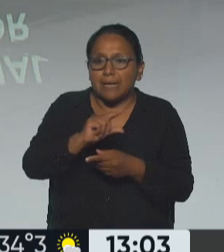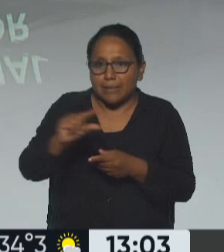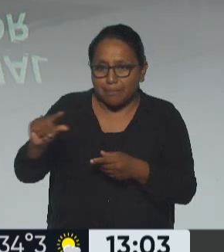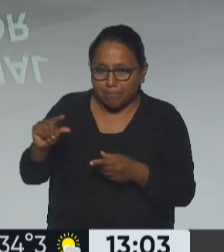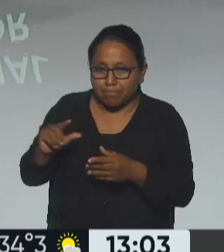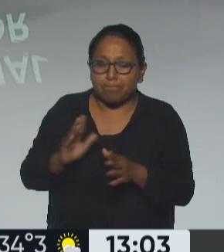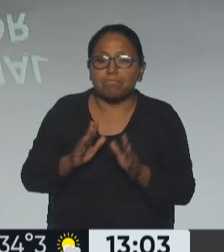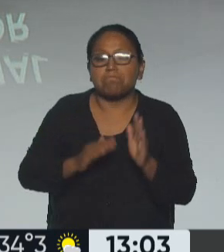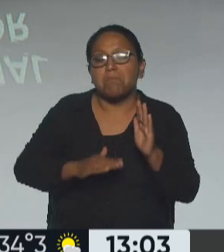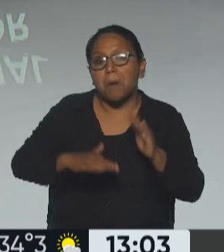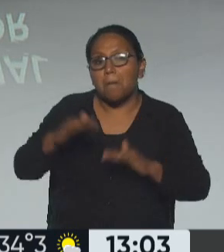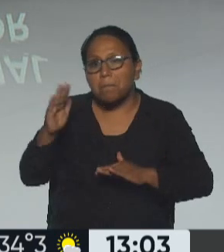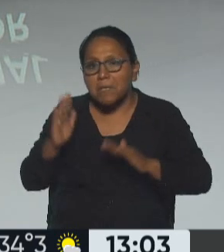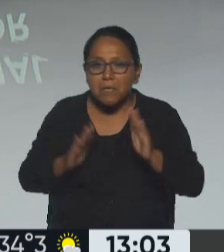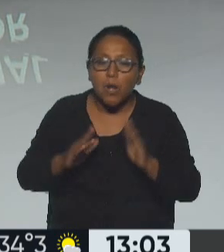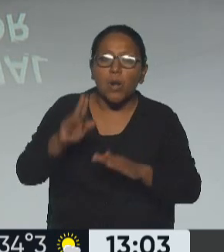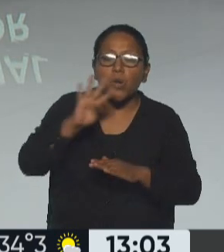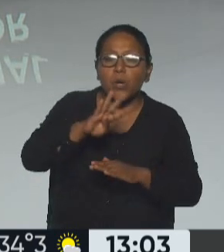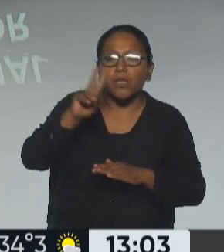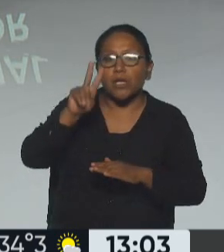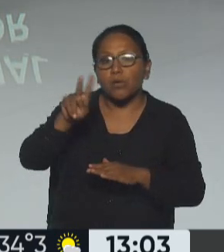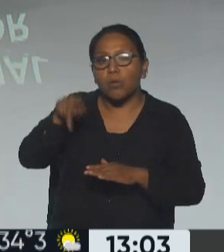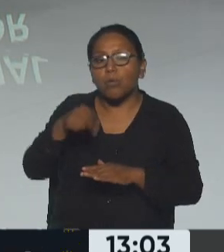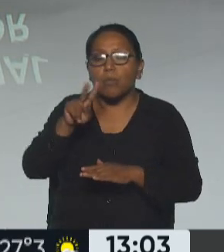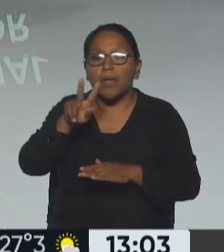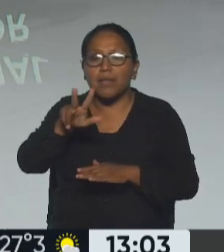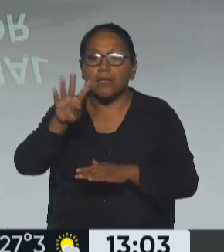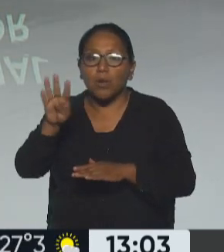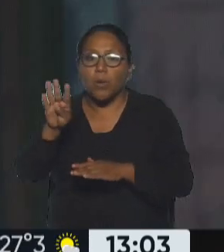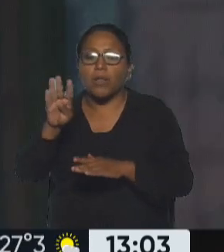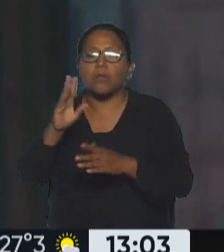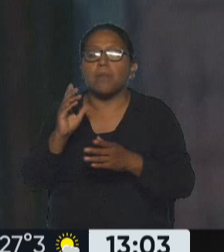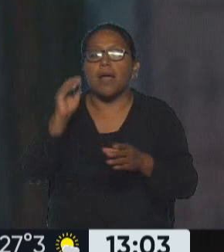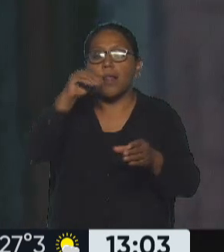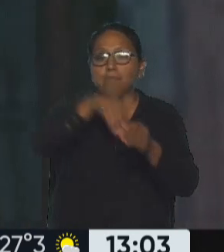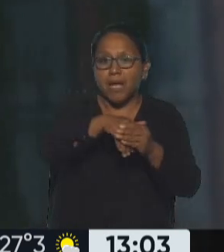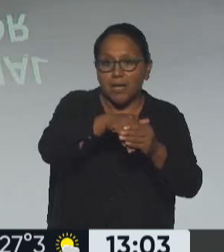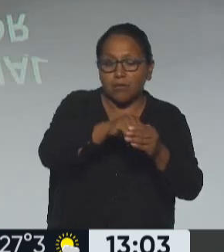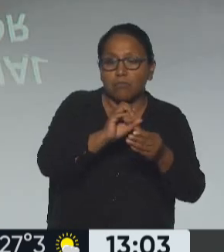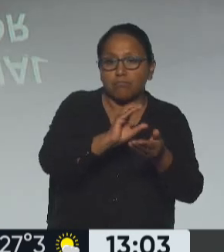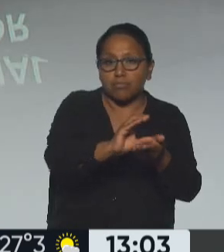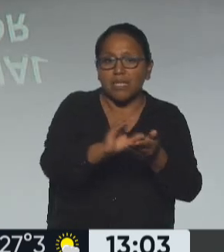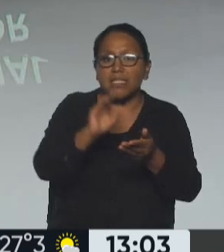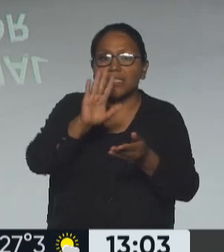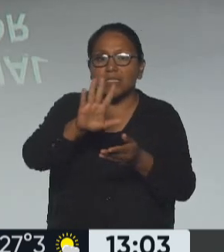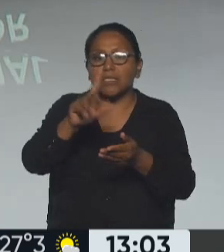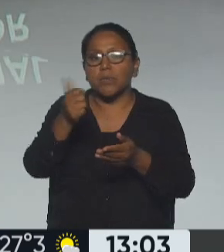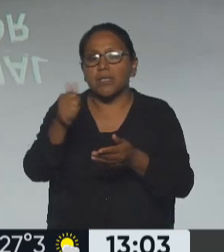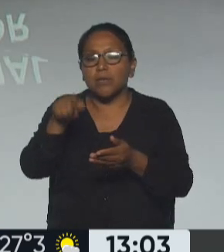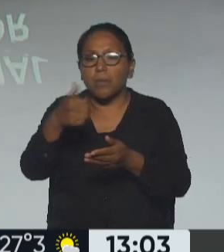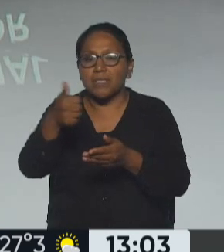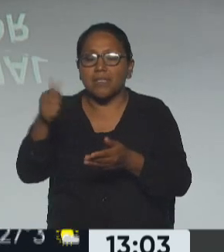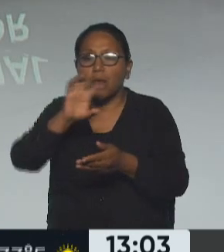más menos el 42,34% va al tesoro y el 56,66%